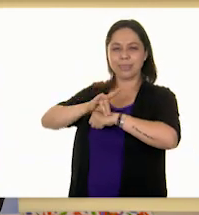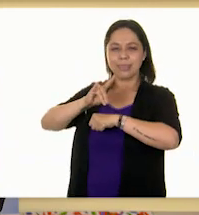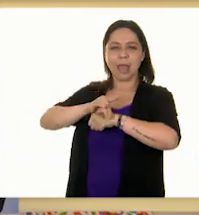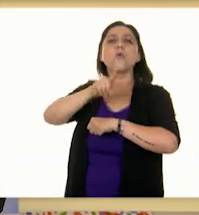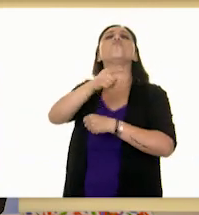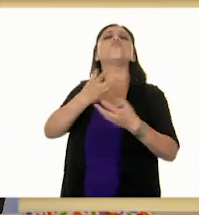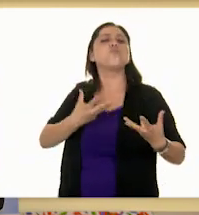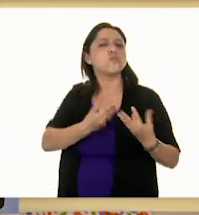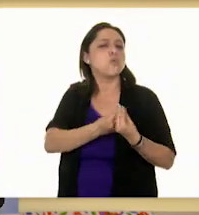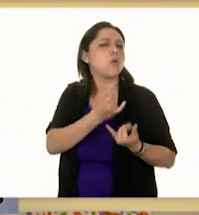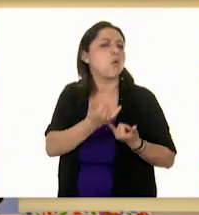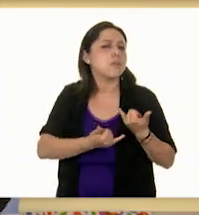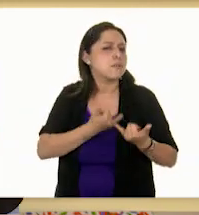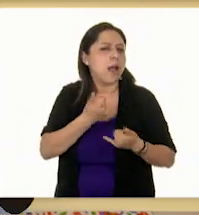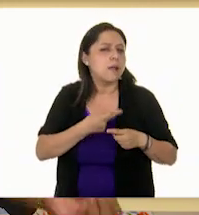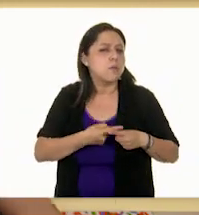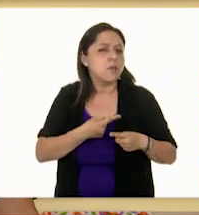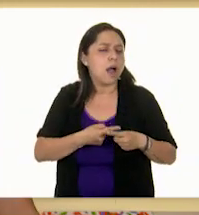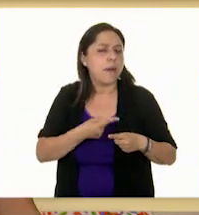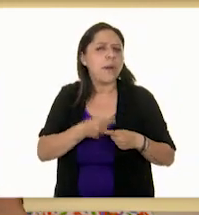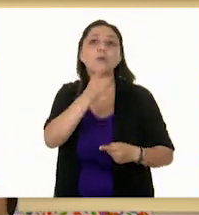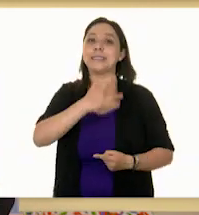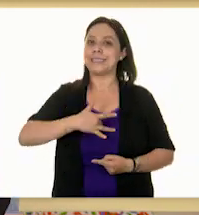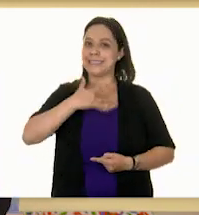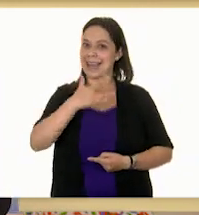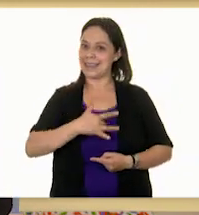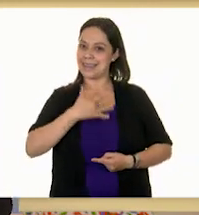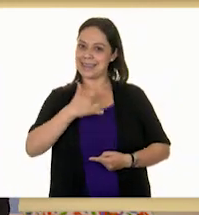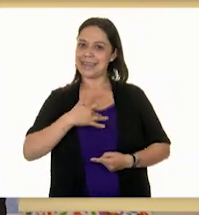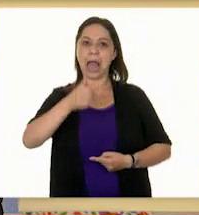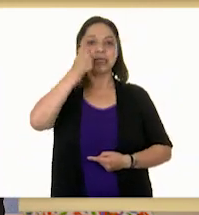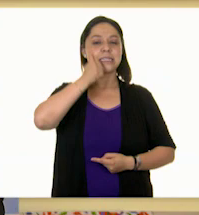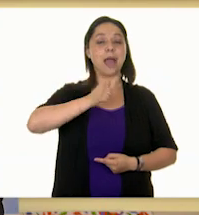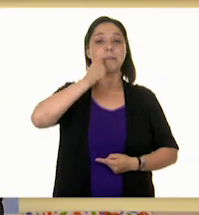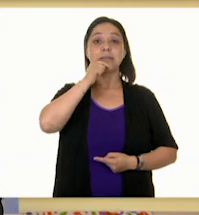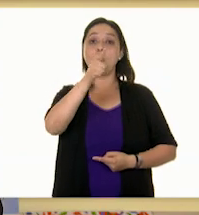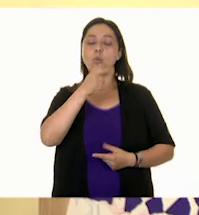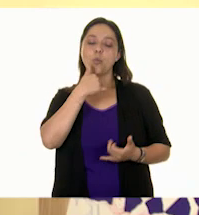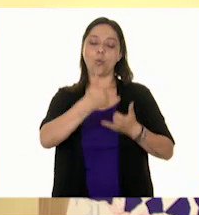¿Cómo se sentían al ser los protagonistas de sus juegos?